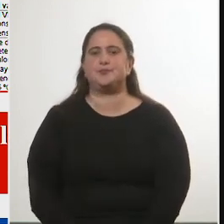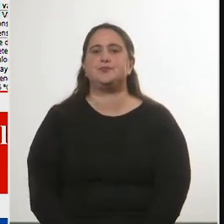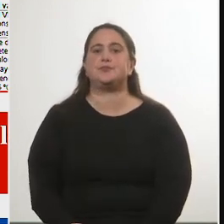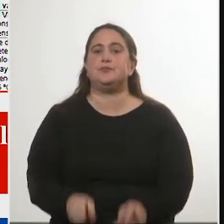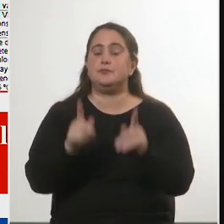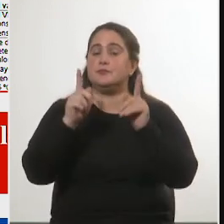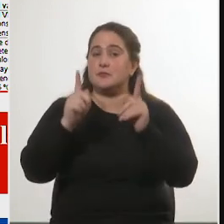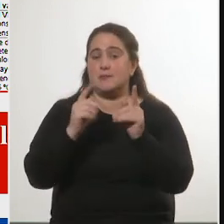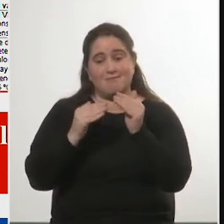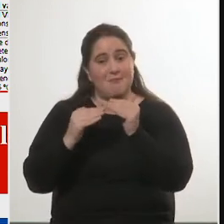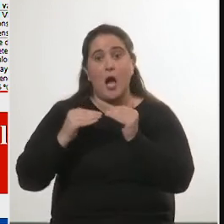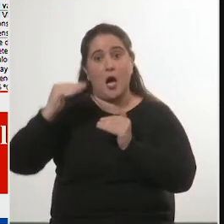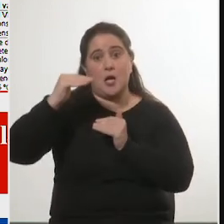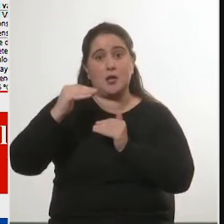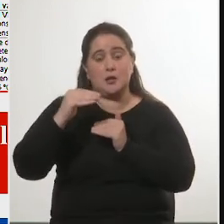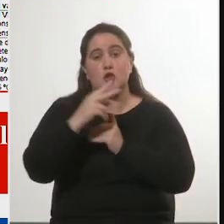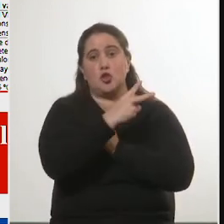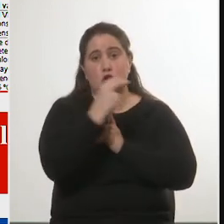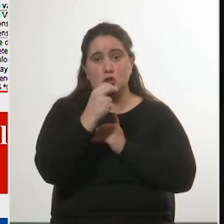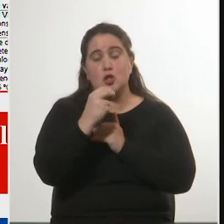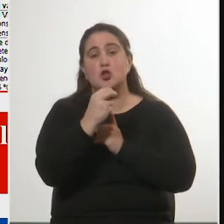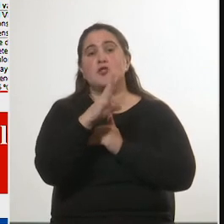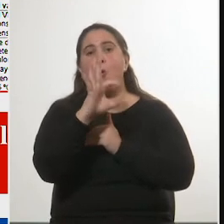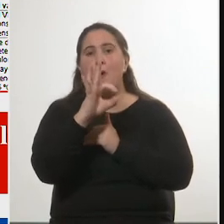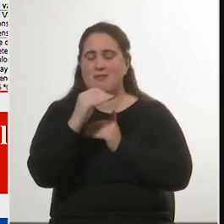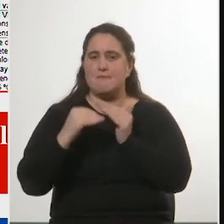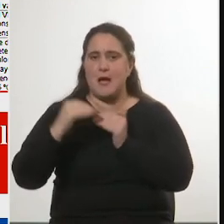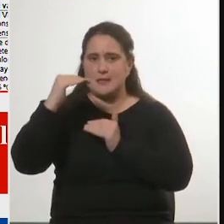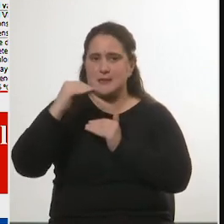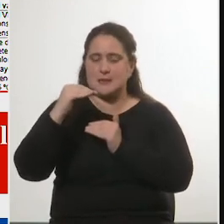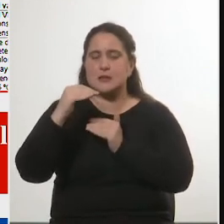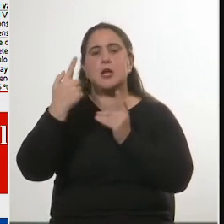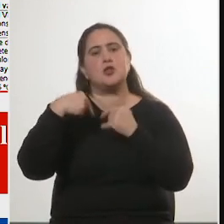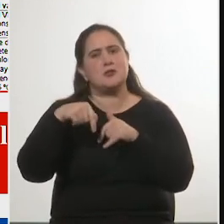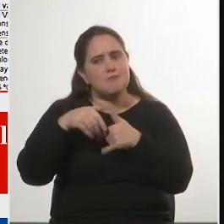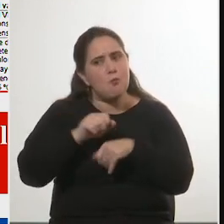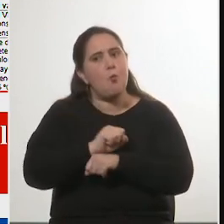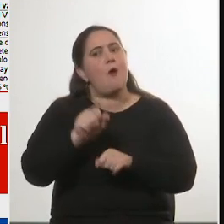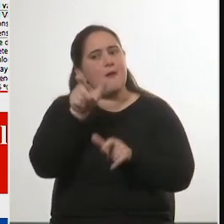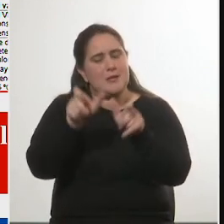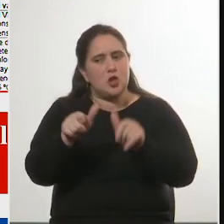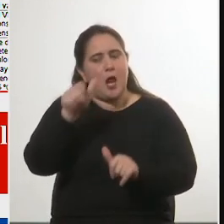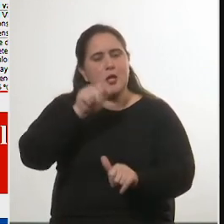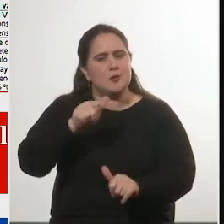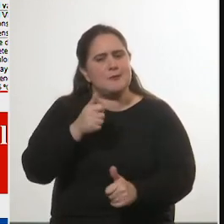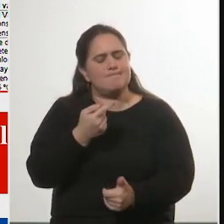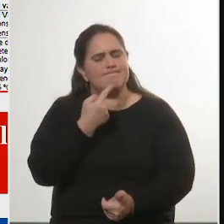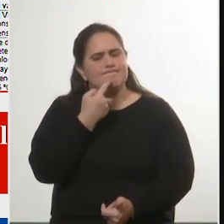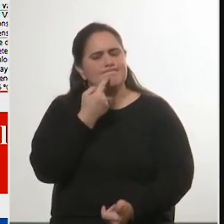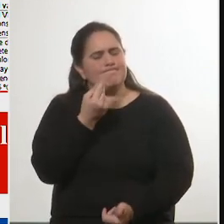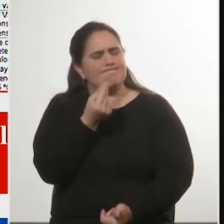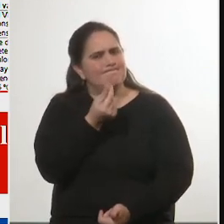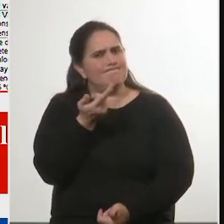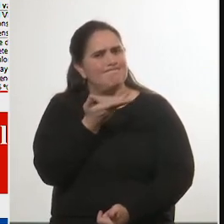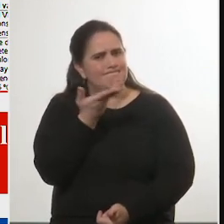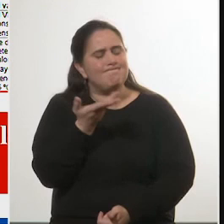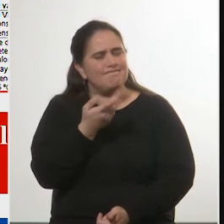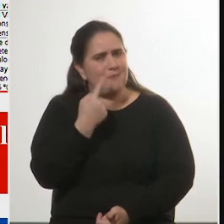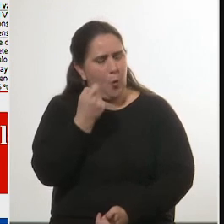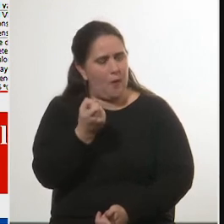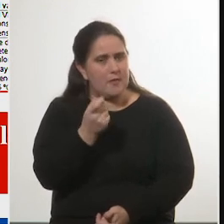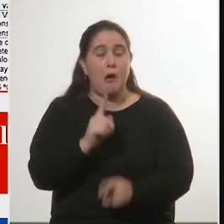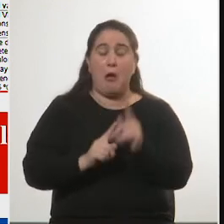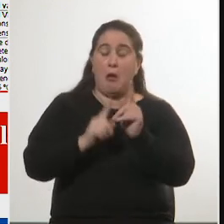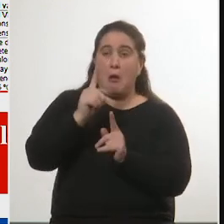A concentraciones superiores a 250 es probable que los consumidores ya detecten el sabor,